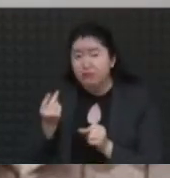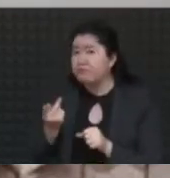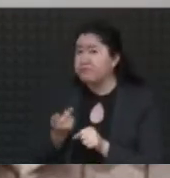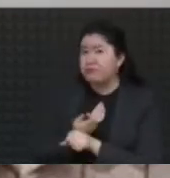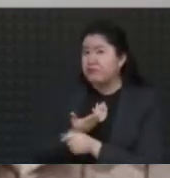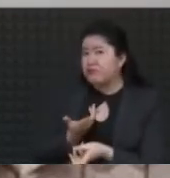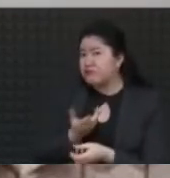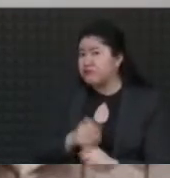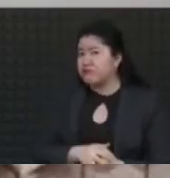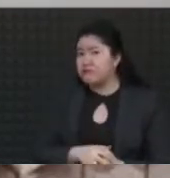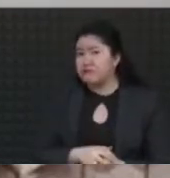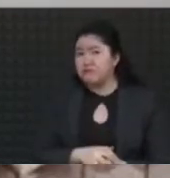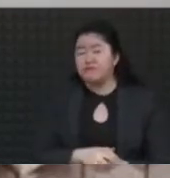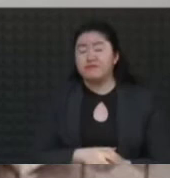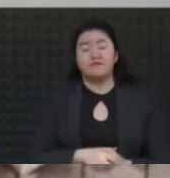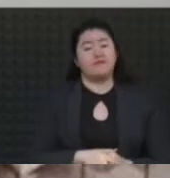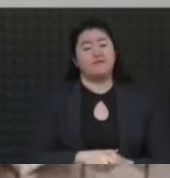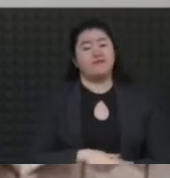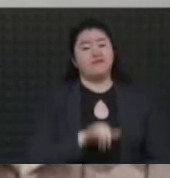Sí,